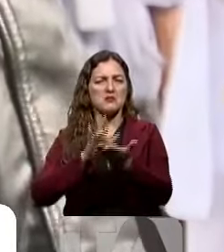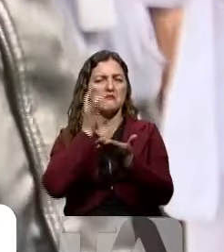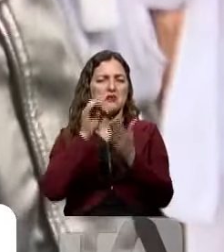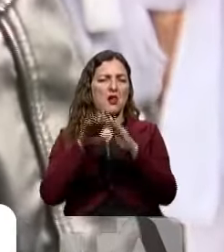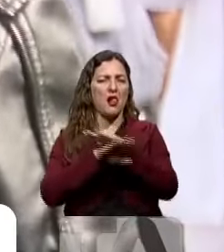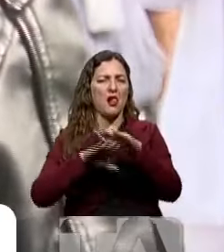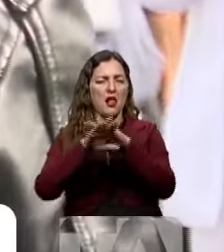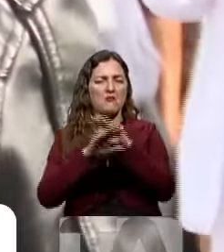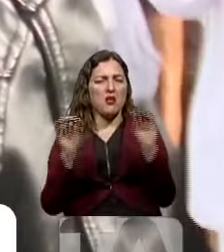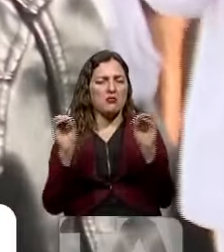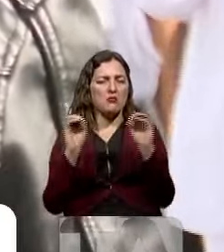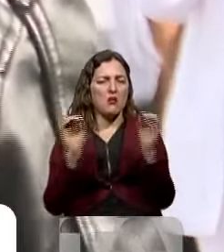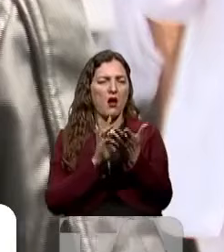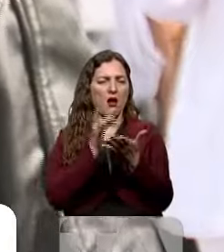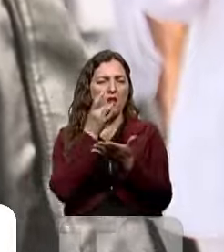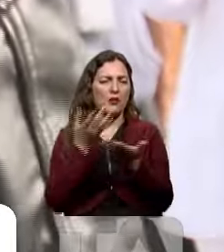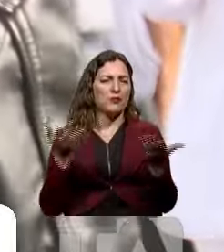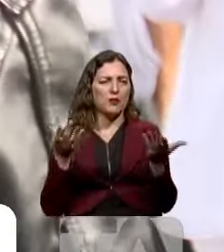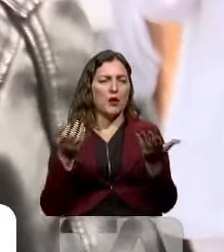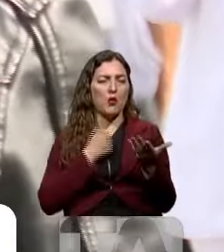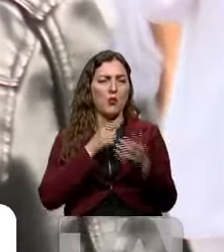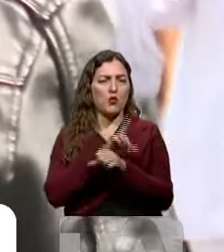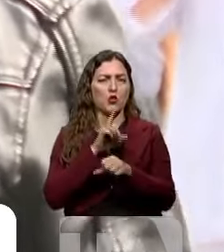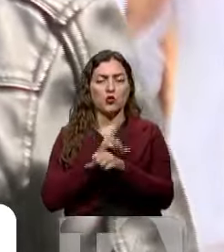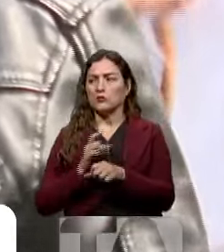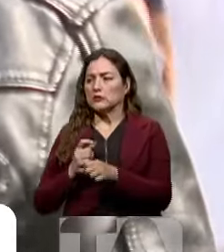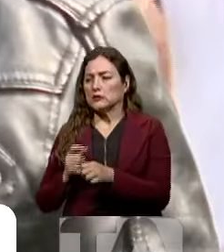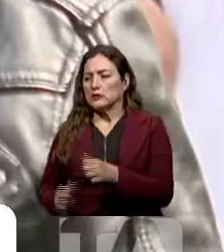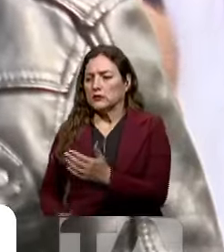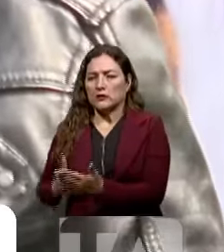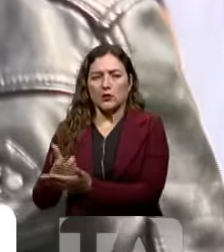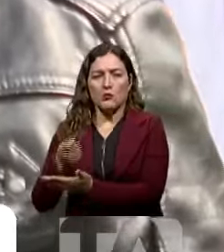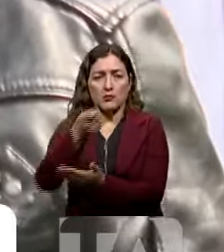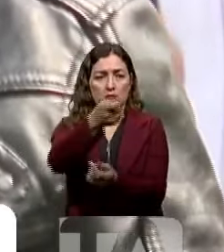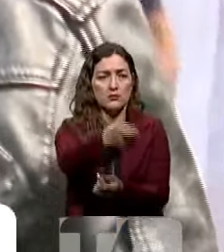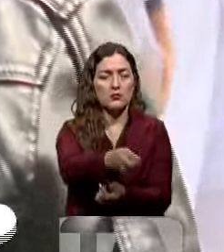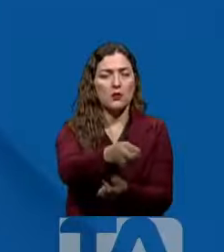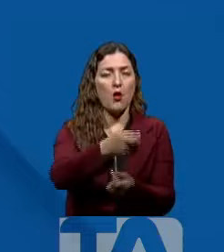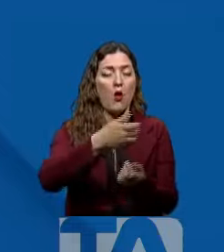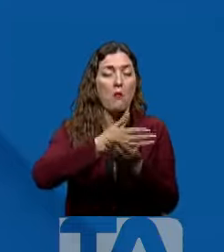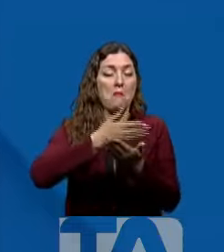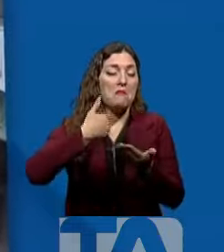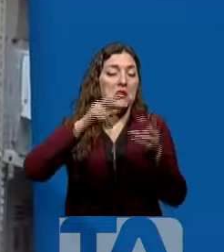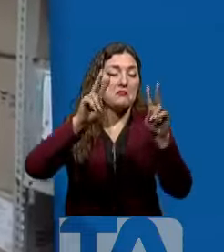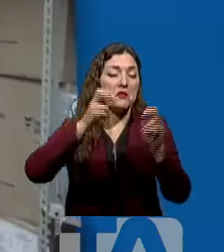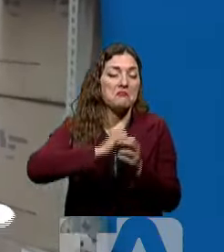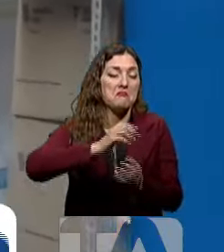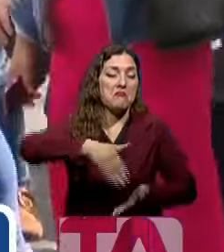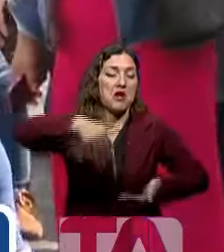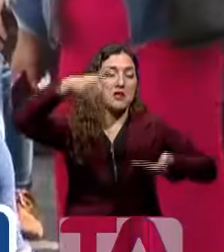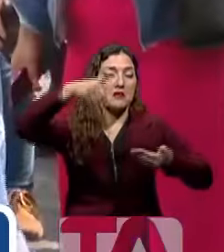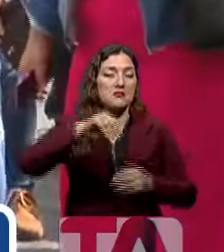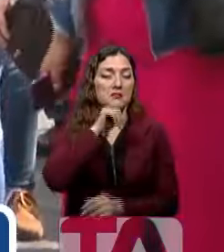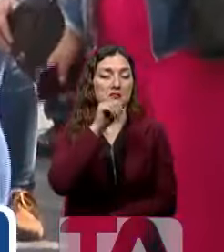ellos a veces no tienen las posibilidades, nos toca a nosotros abastecerlos porque el hospital no nos da pañales para ellos. Pero también la falta de